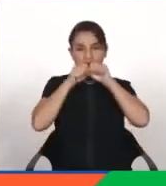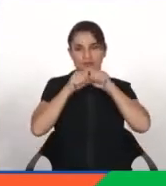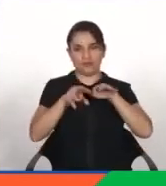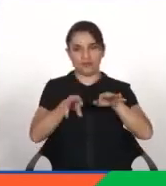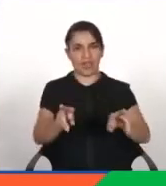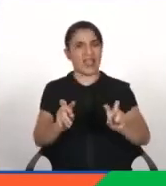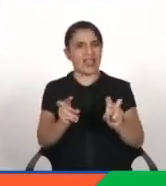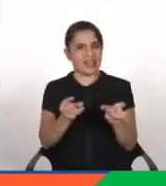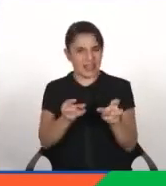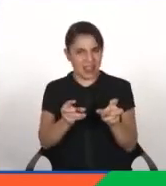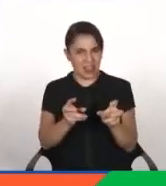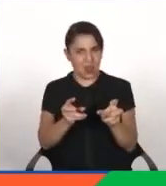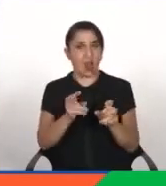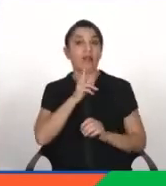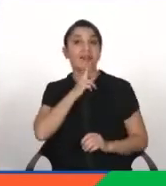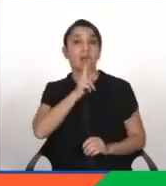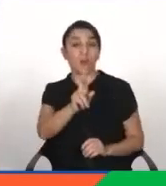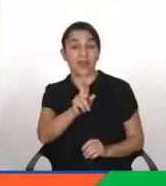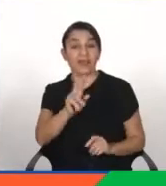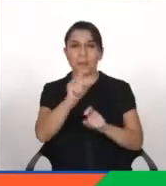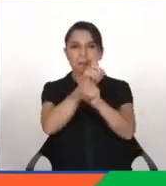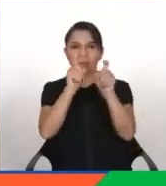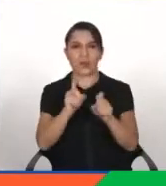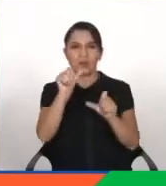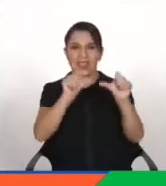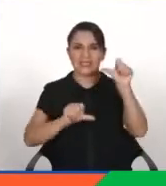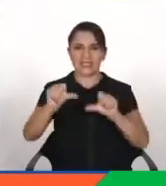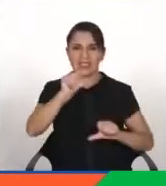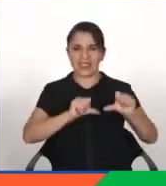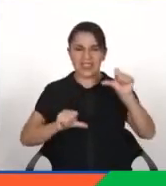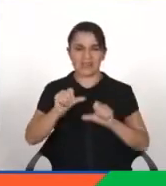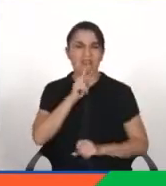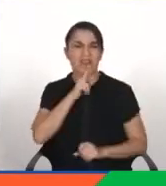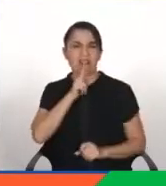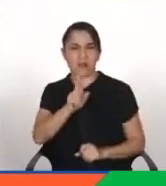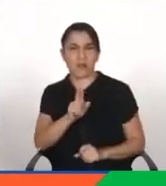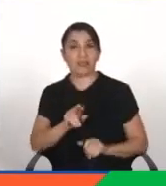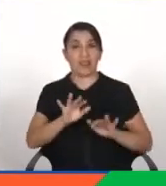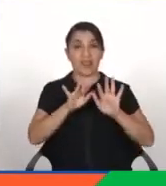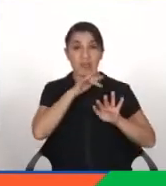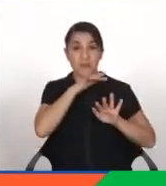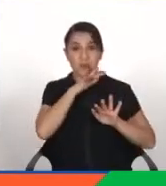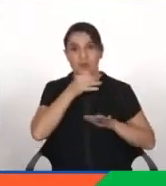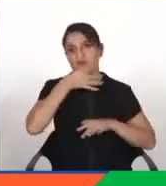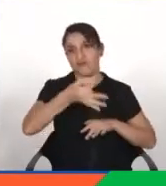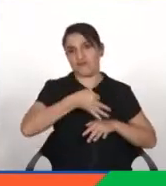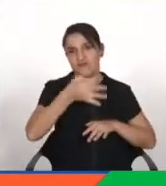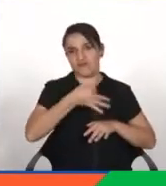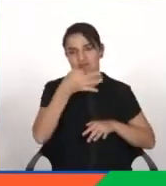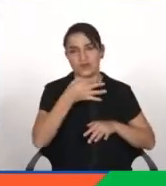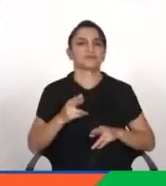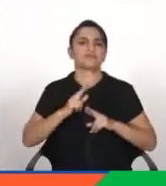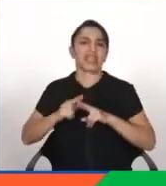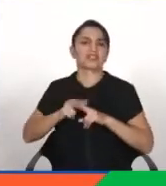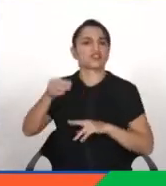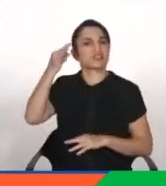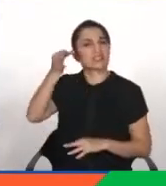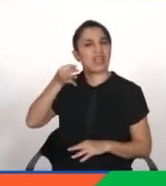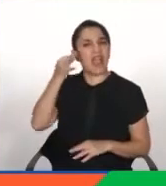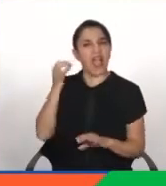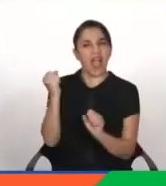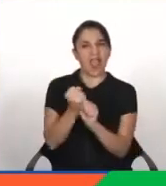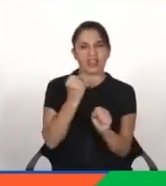resuelven preguntas científicas en 10 minutos solamente. Ha divulgado en varios formatos como los en radio, charlas, talleres o